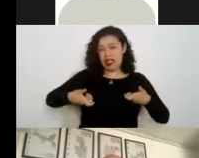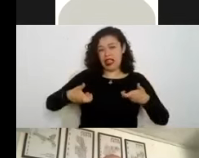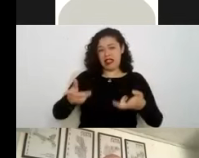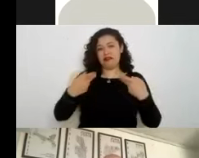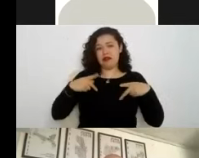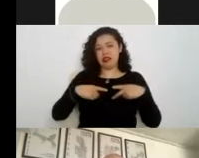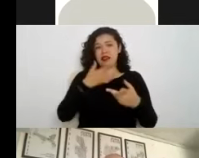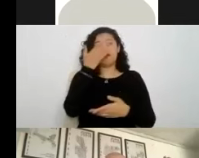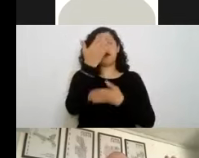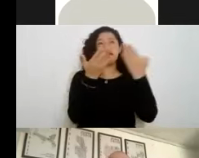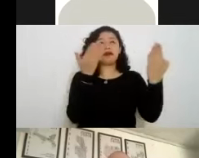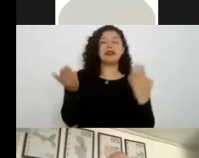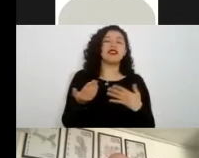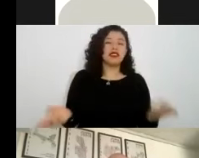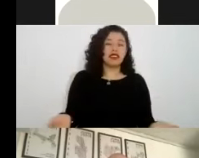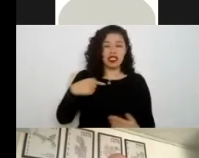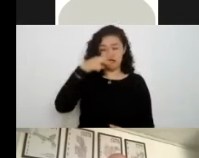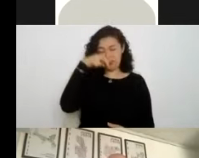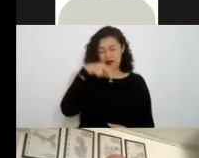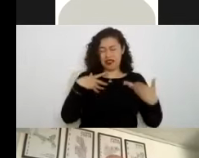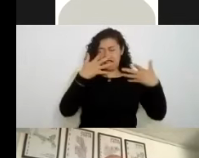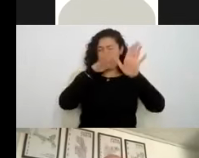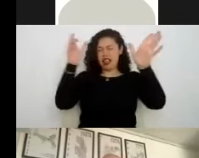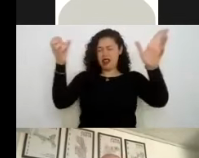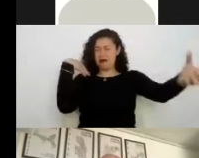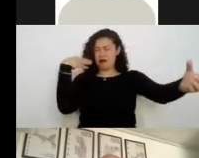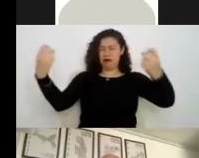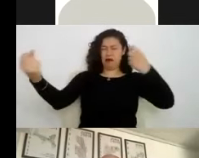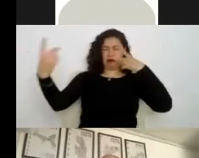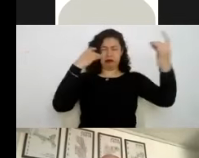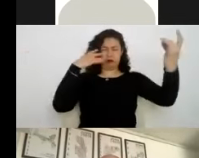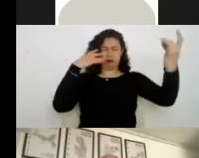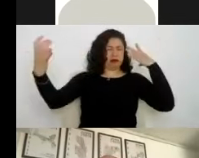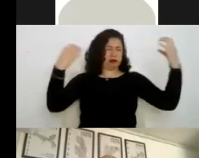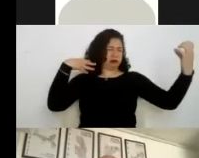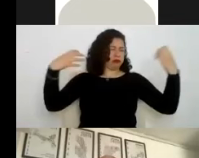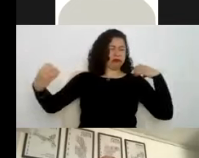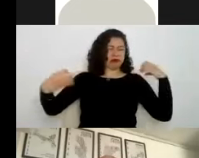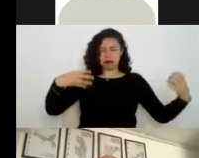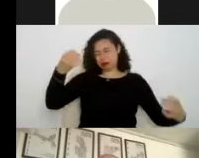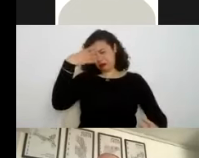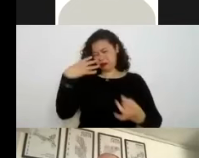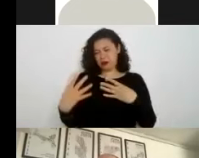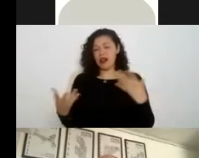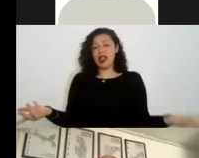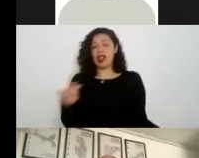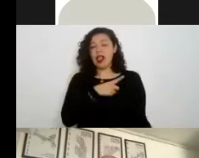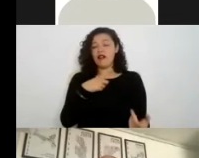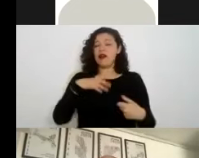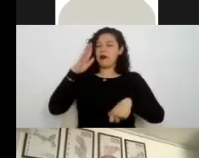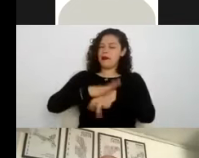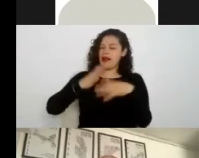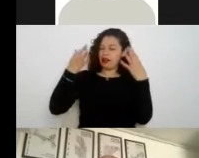Entonces, el mexicano está sobresaturado y aquí es donde tenemos que ser mucho más originales, mucho